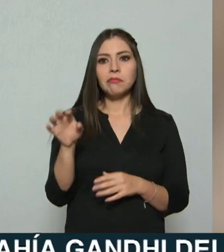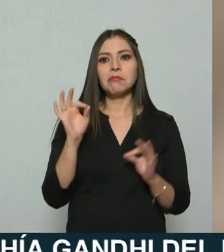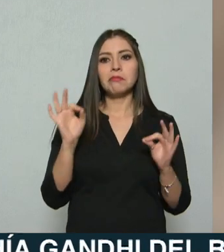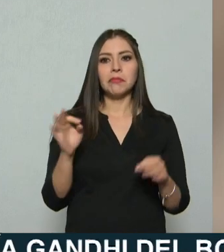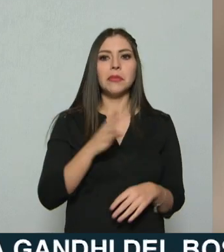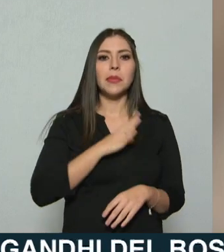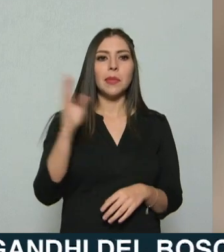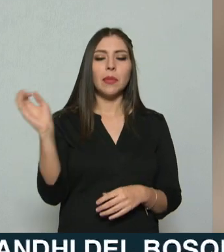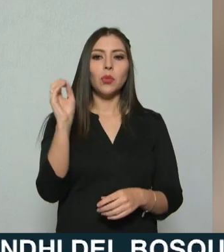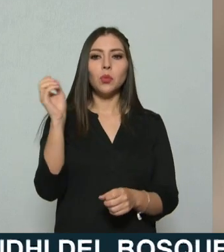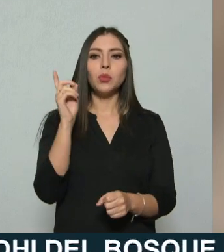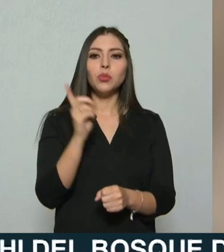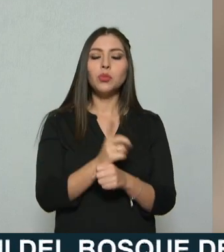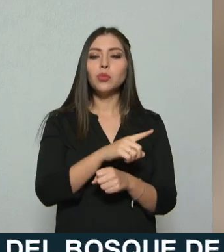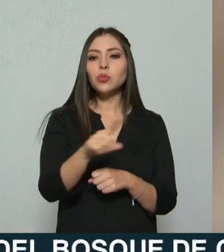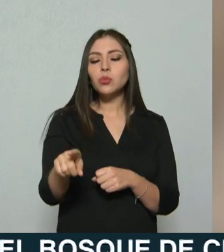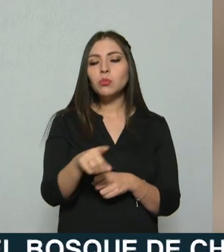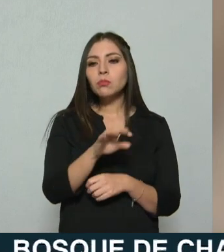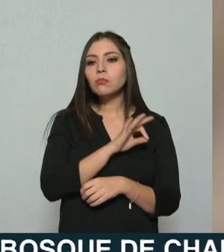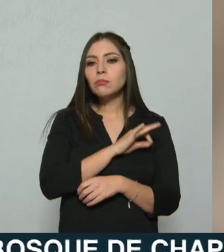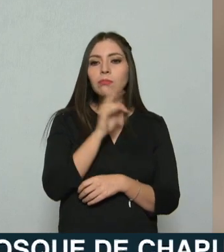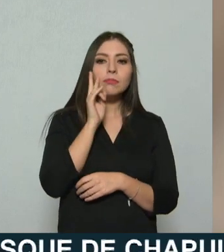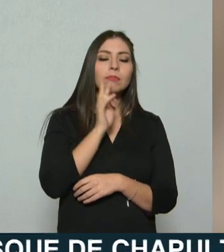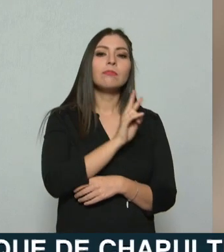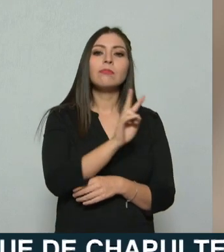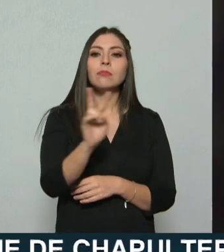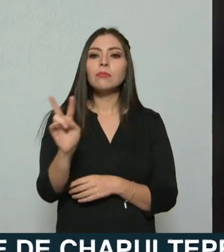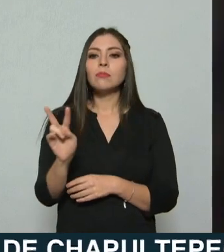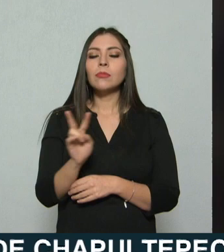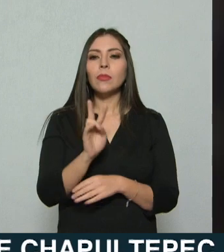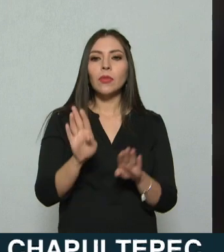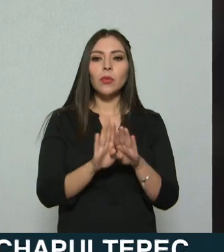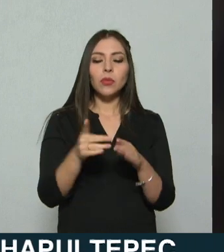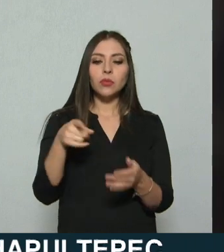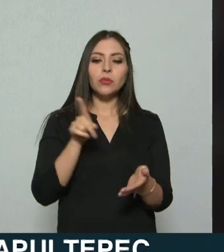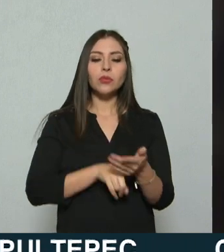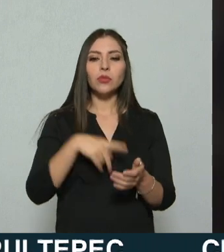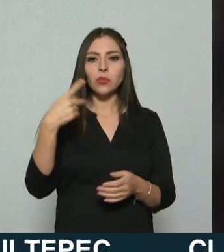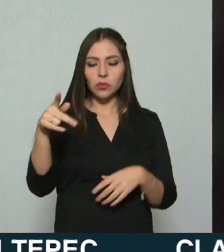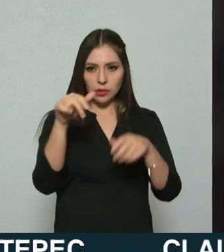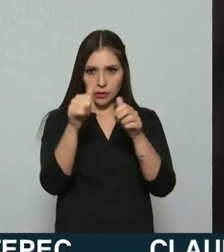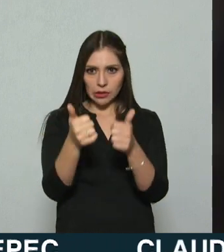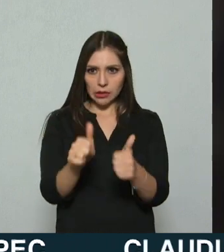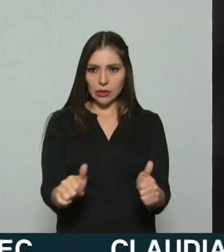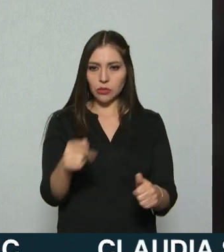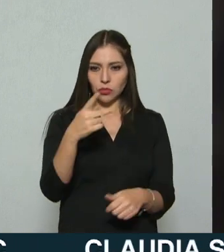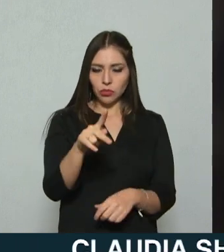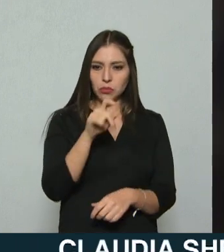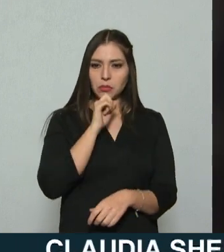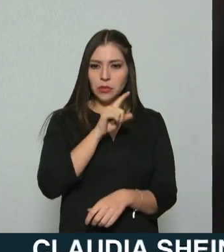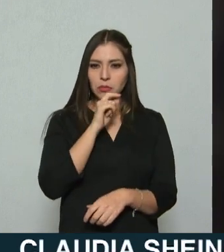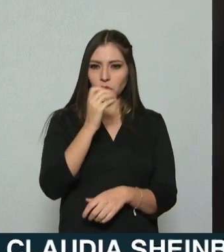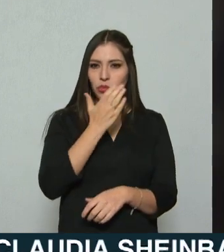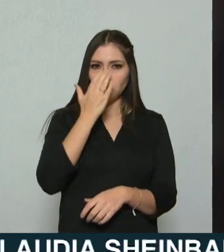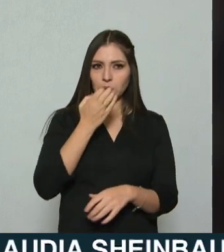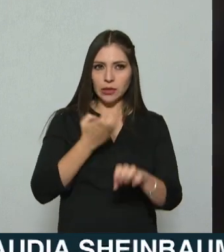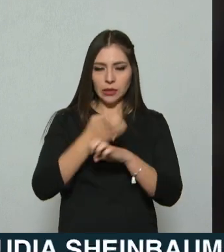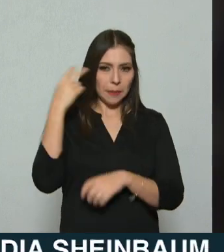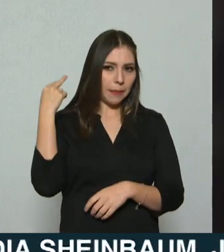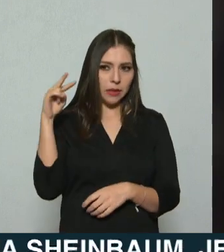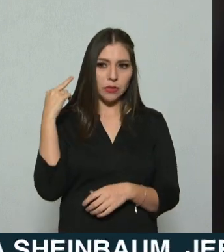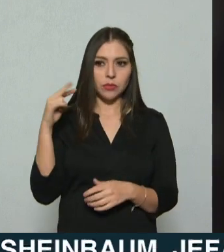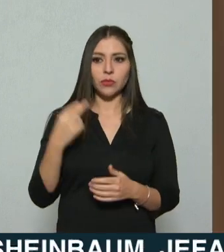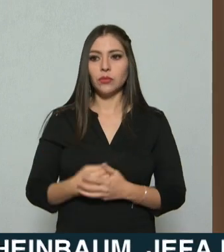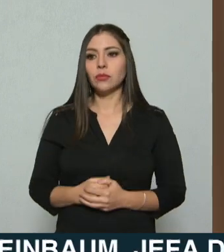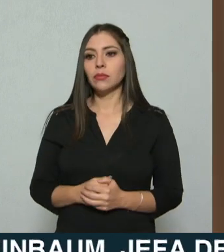increíble, maravillosa para poder apreciar el patrimonio artístico y la indumentaria tradicional del estado de Veracruz. Que